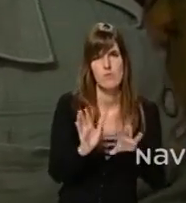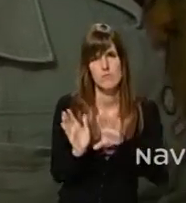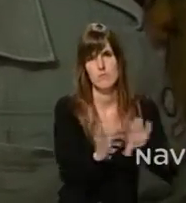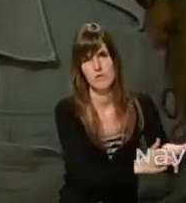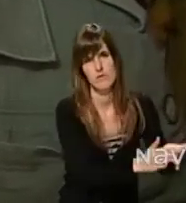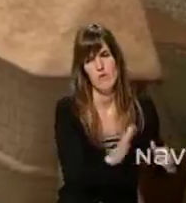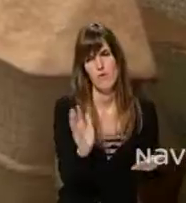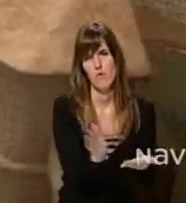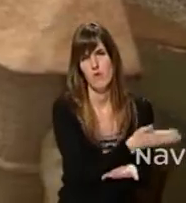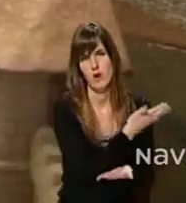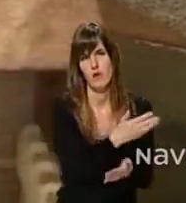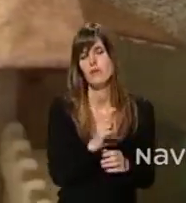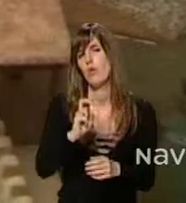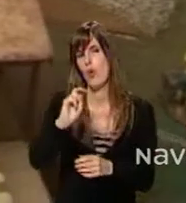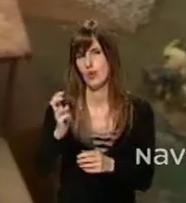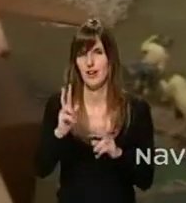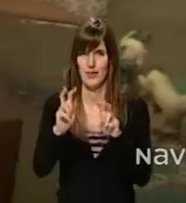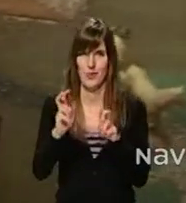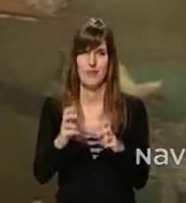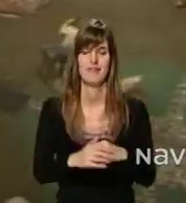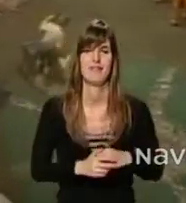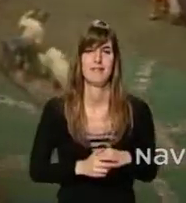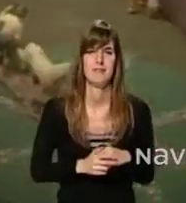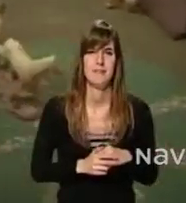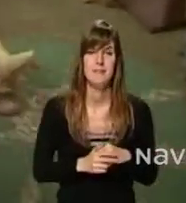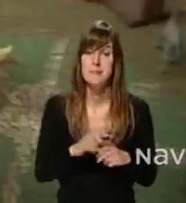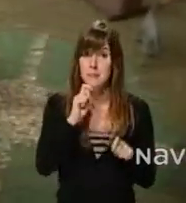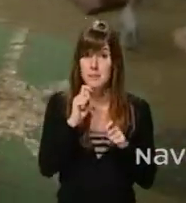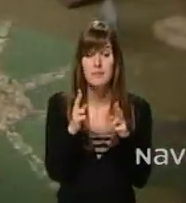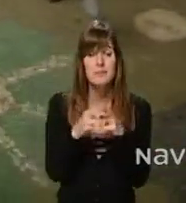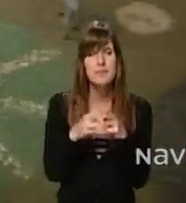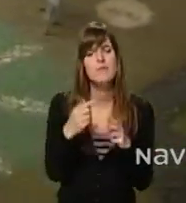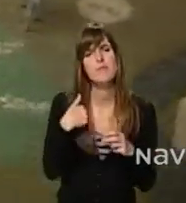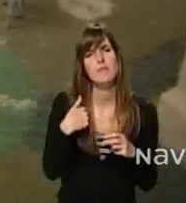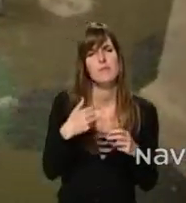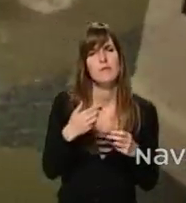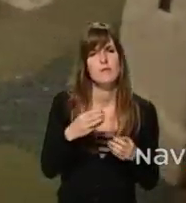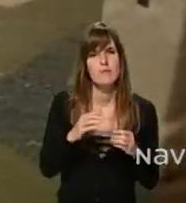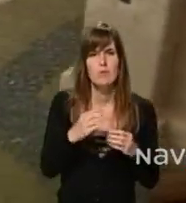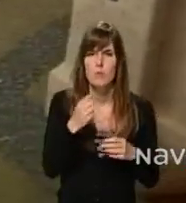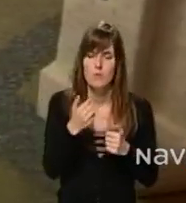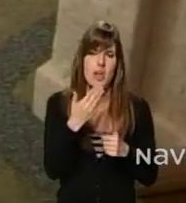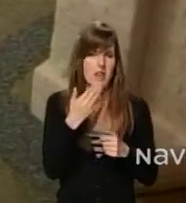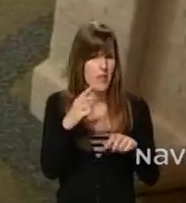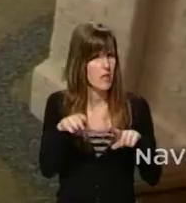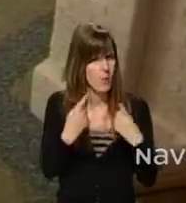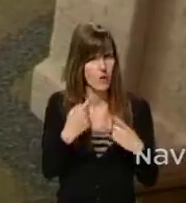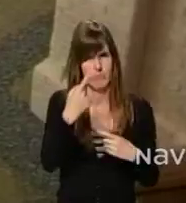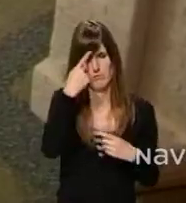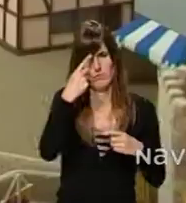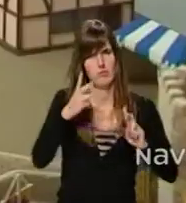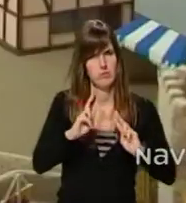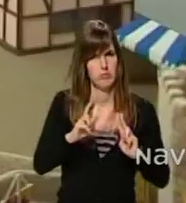o la quito, la arrincono y vuelvo a hacer otra cosa. Y además esto me imagino que le ayuda a uno, ¿no? Aunque va cumpliendo años, a seguir